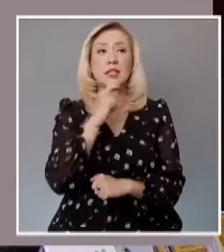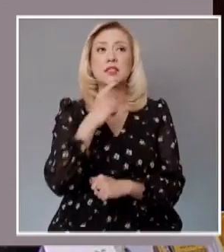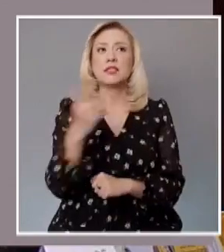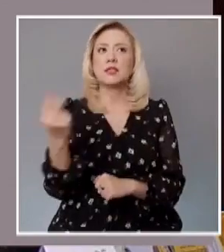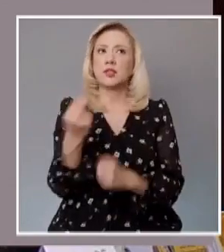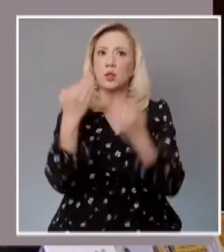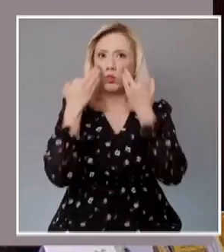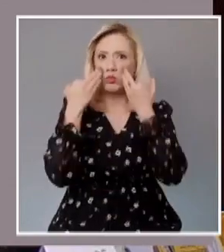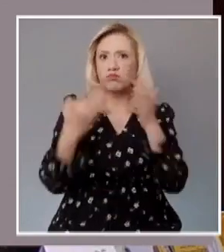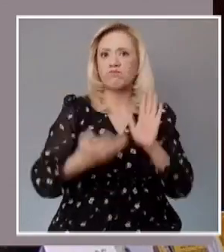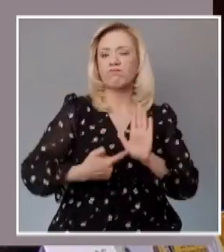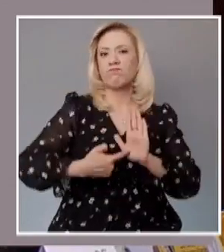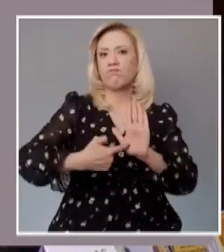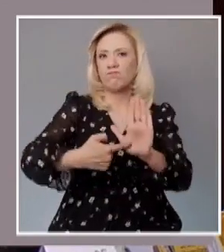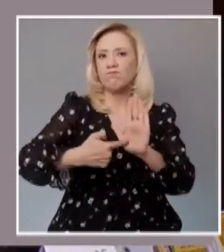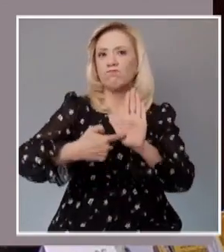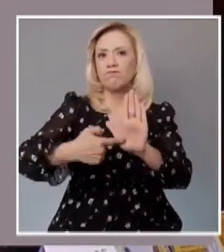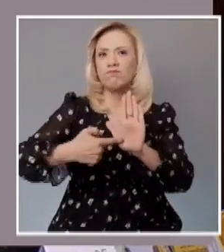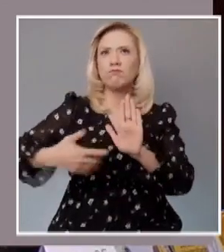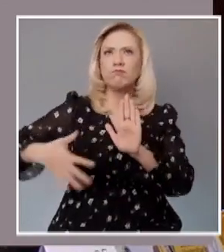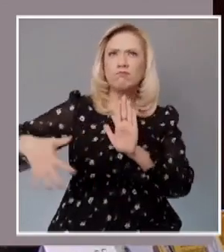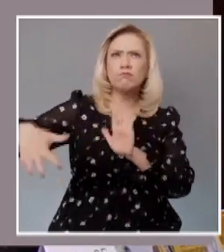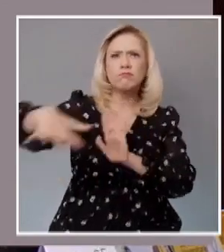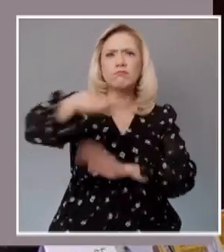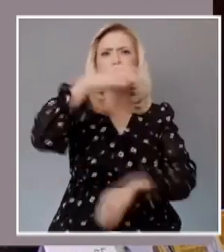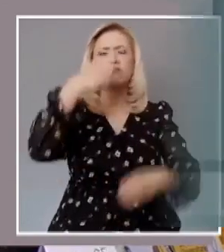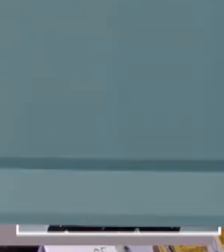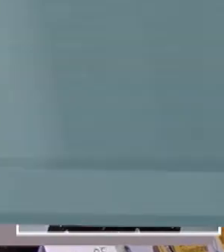en los órganos de impartición de justicia.